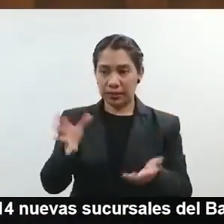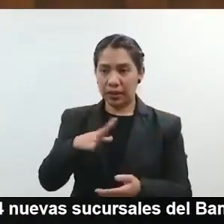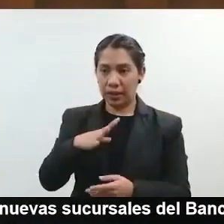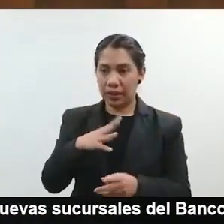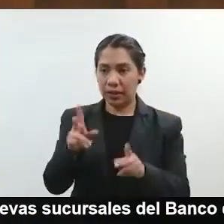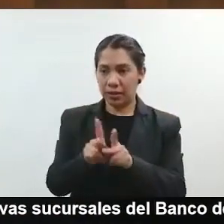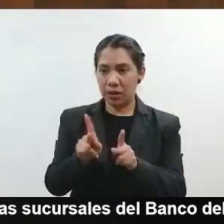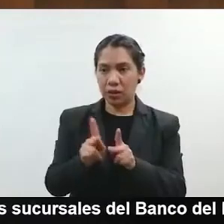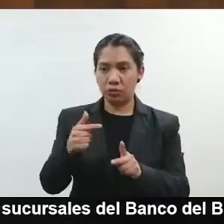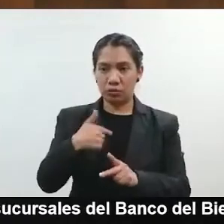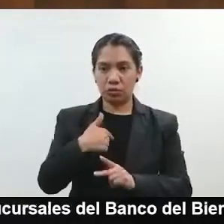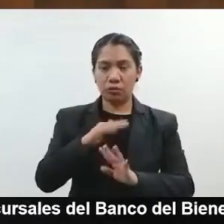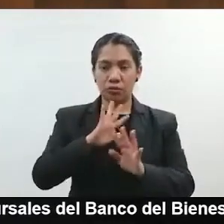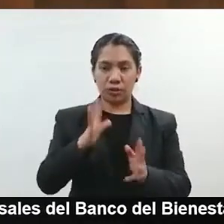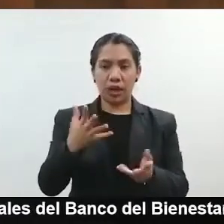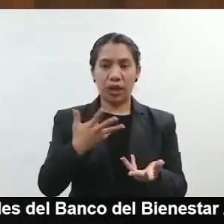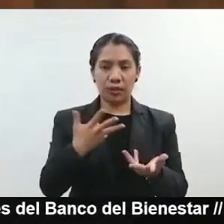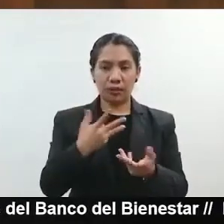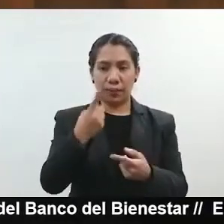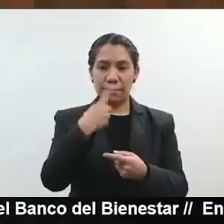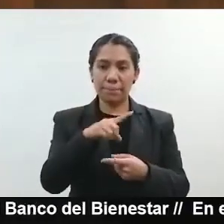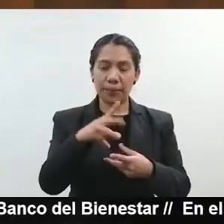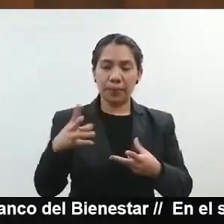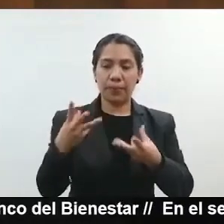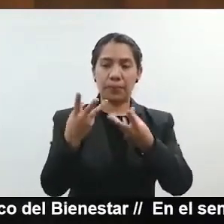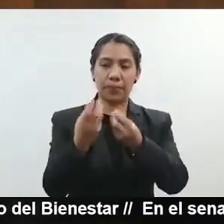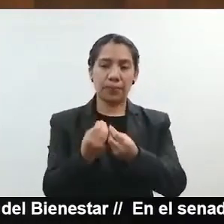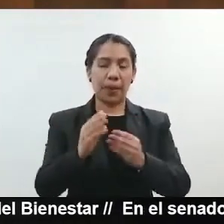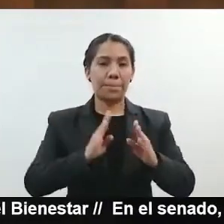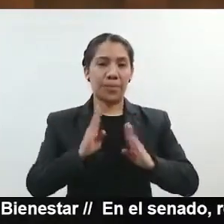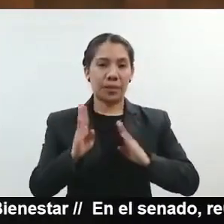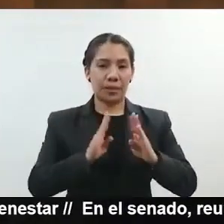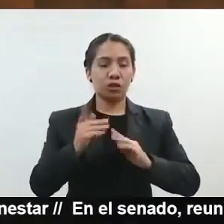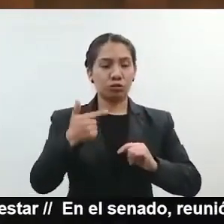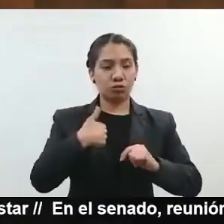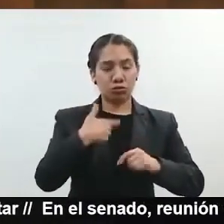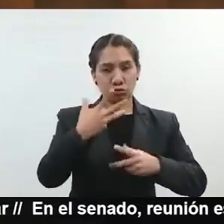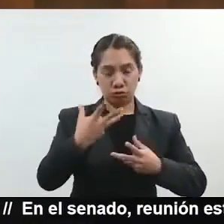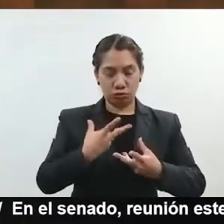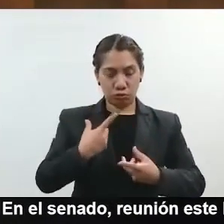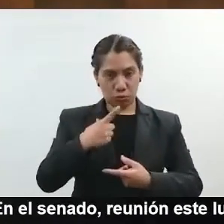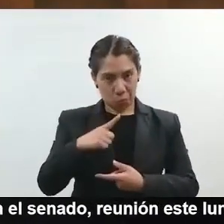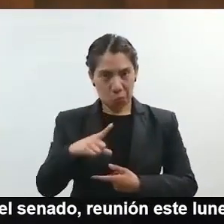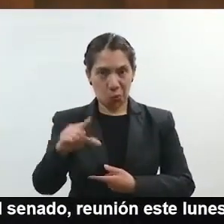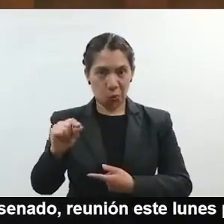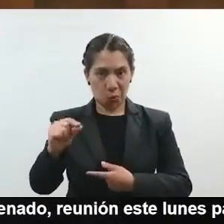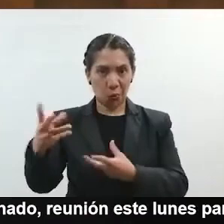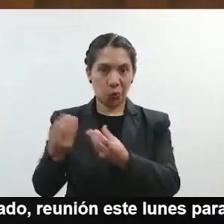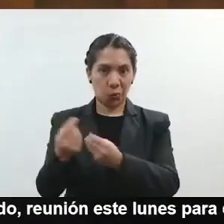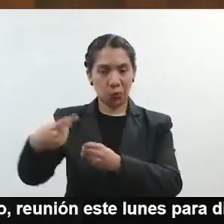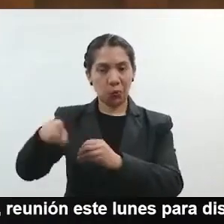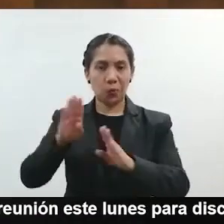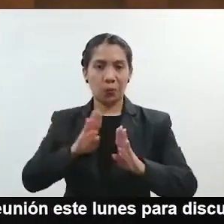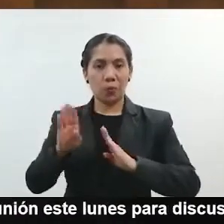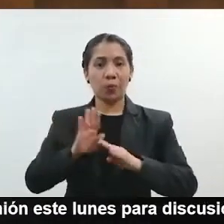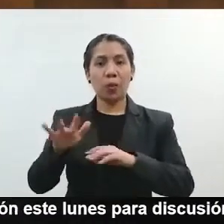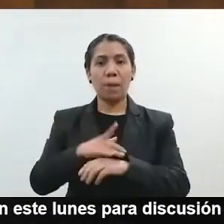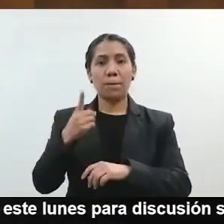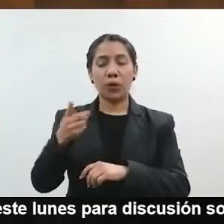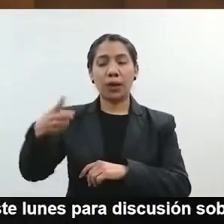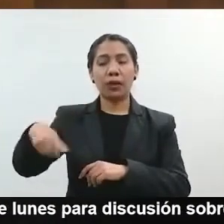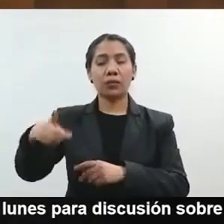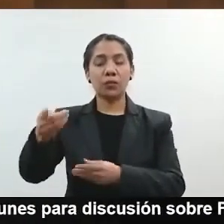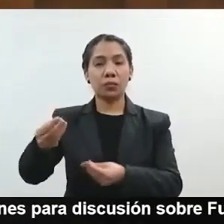para hacer un jale con los militares y voy para allá, porque quiero que me luz verde,